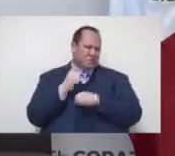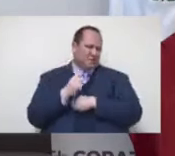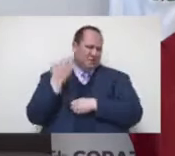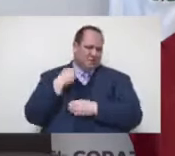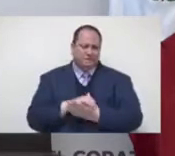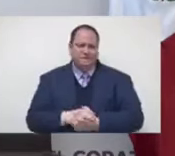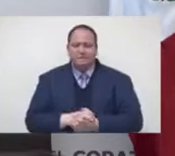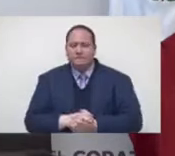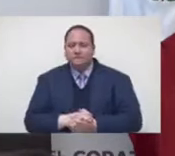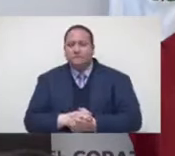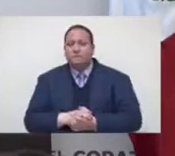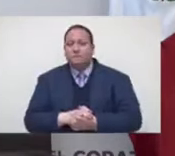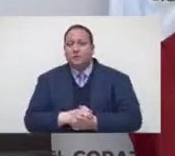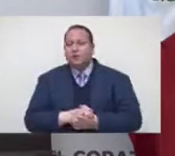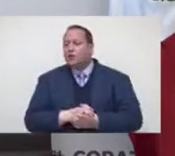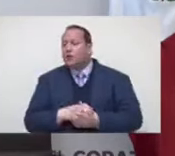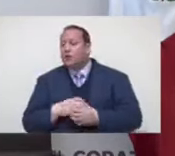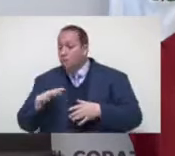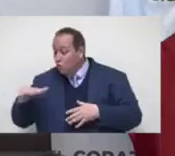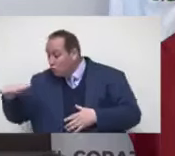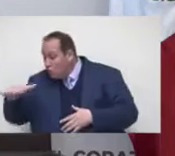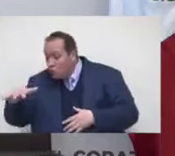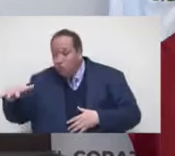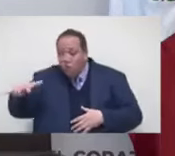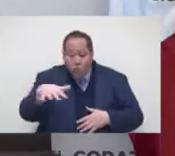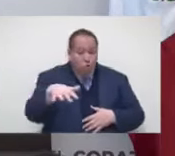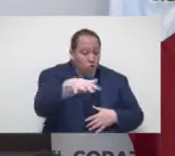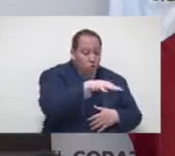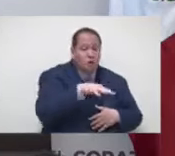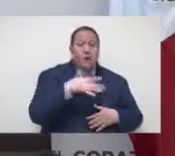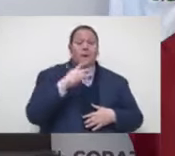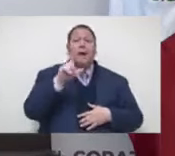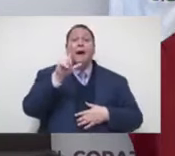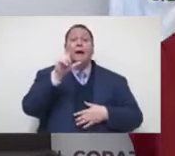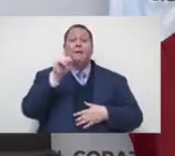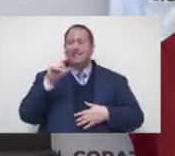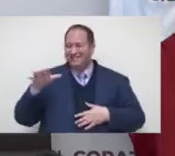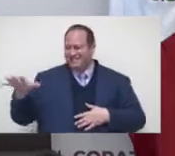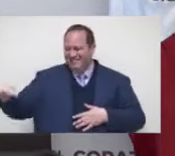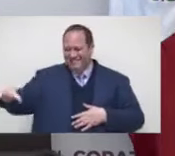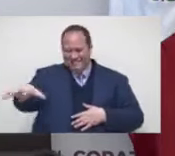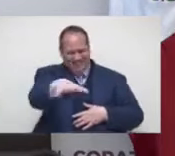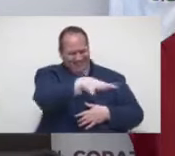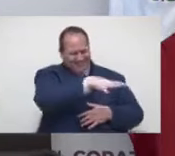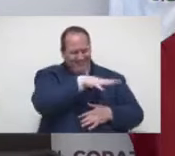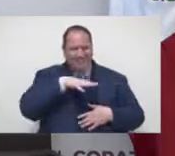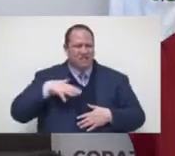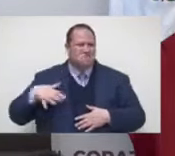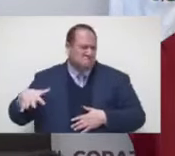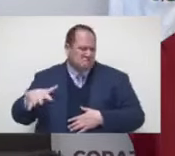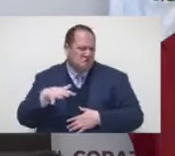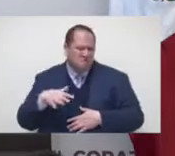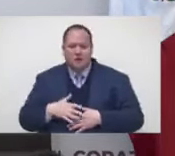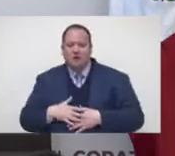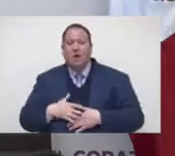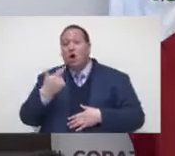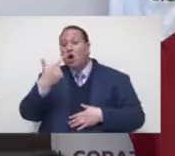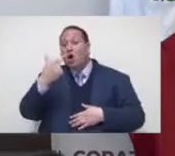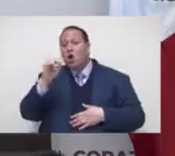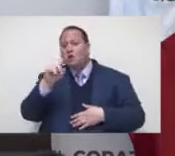pasada. Las agrupamos por colonia o por zona. Tenemos alrededor de 20 colonias o 20 zonas que sufren estos. Por ejemplo,